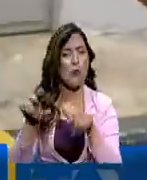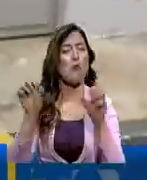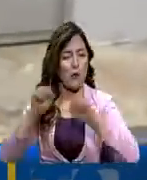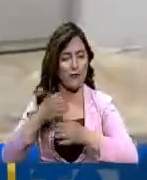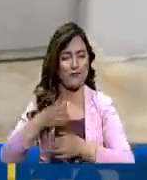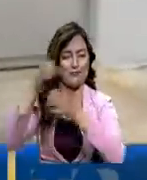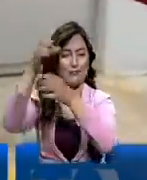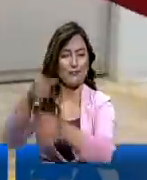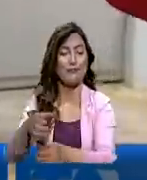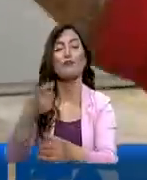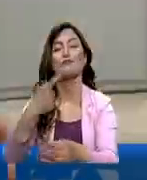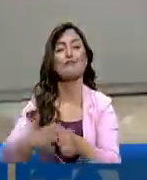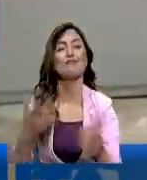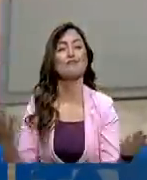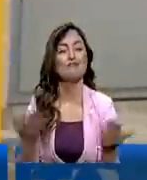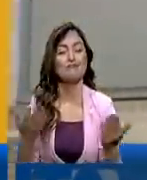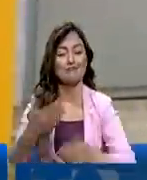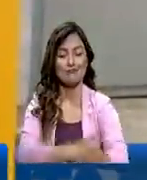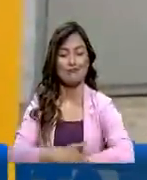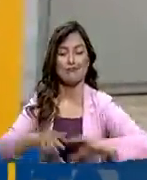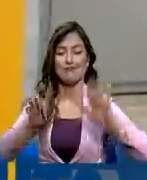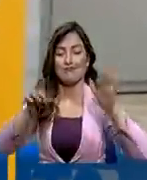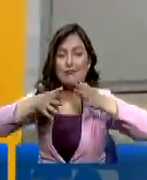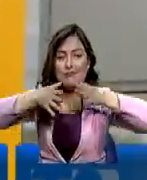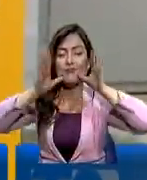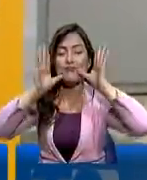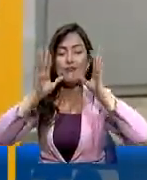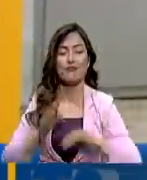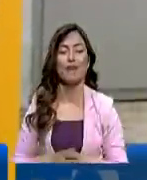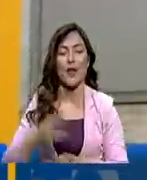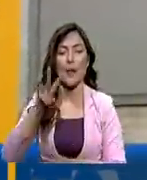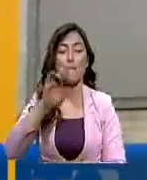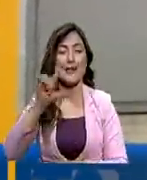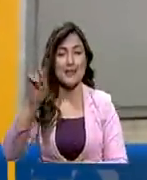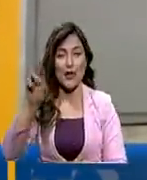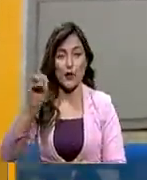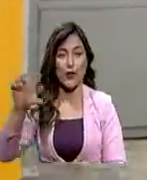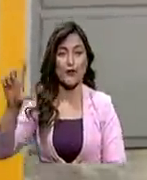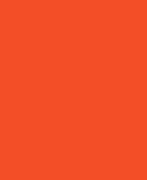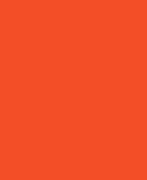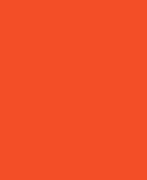reciclaje se encuentra específicamente en la avenida 6 de Diciembre y Gaspar de Villarruel.